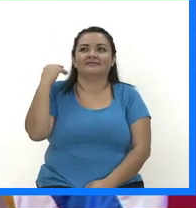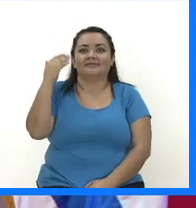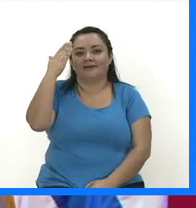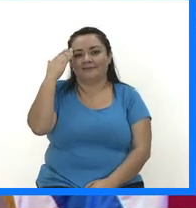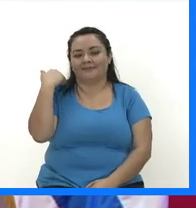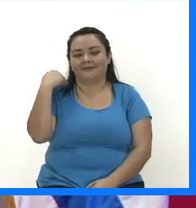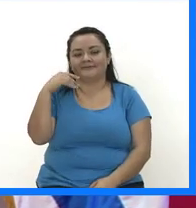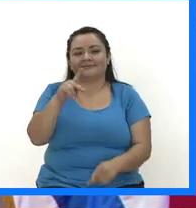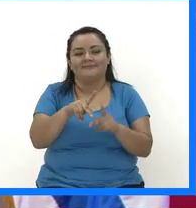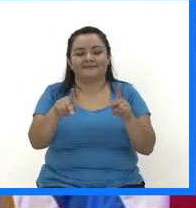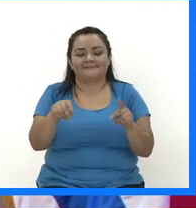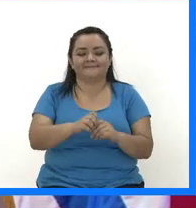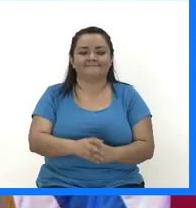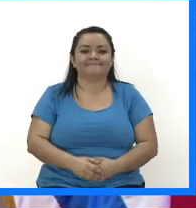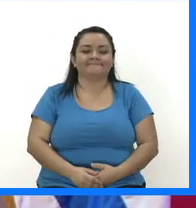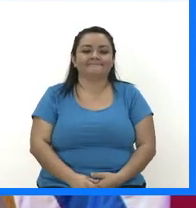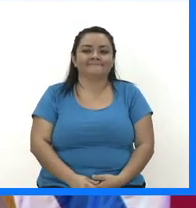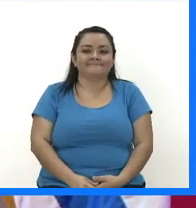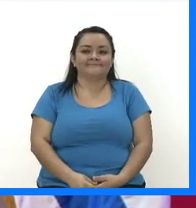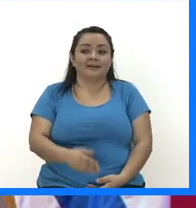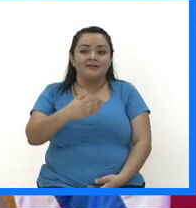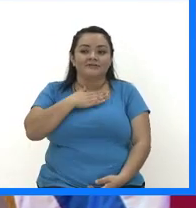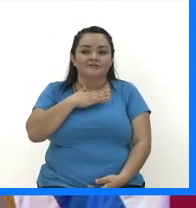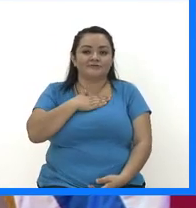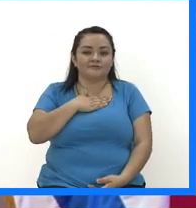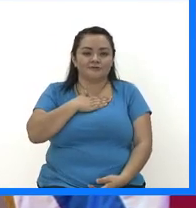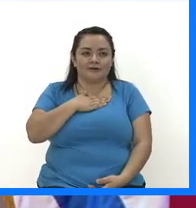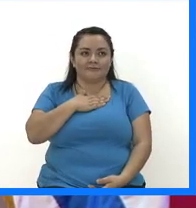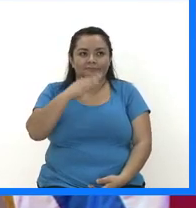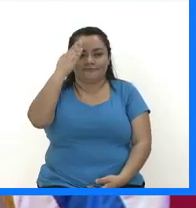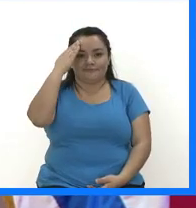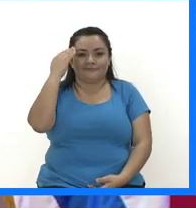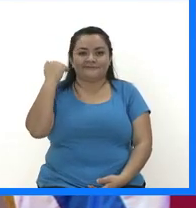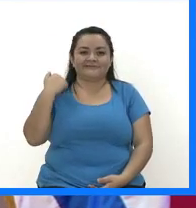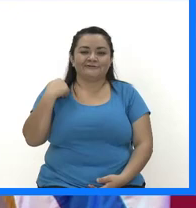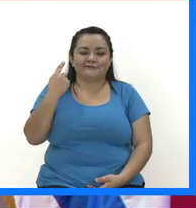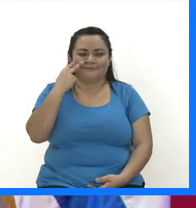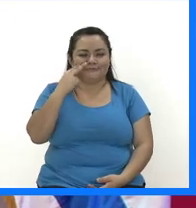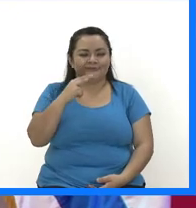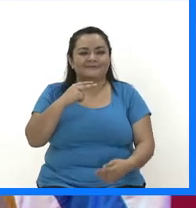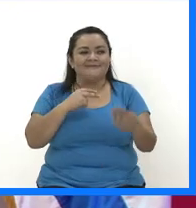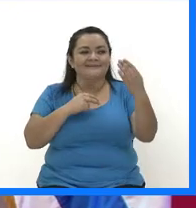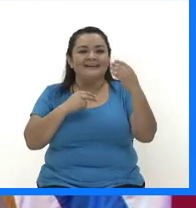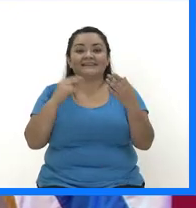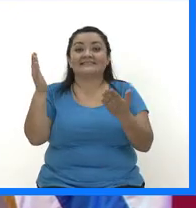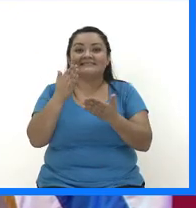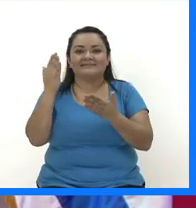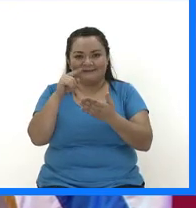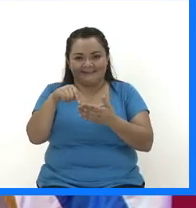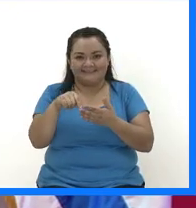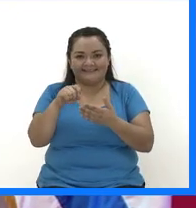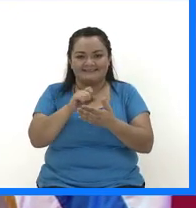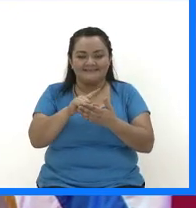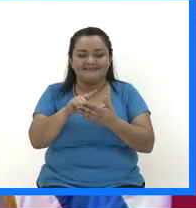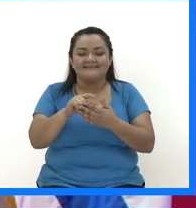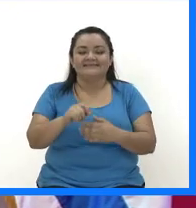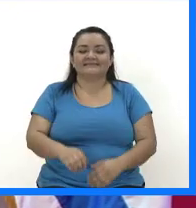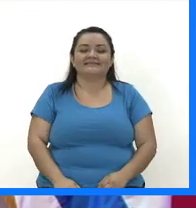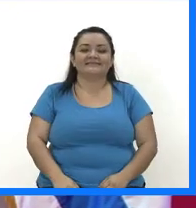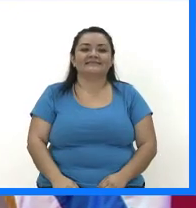ti acompañándonos en el estudio que una alumna de este colegio que la vemos crecer me sorprendí me voló la cabeza